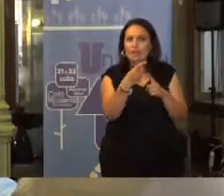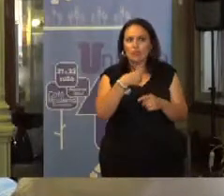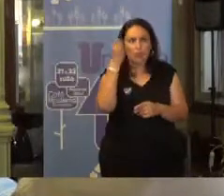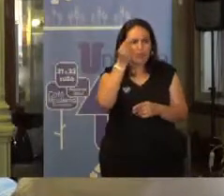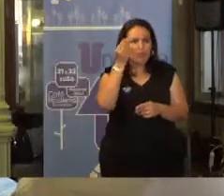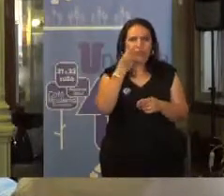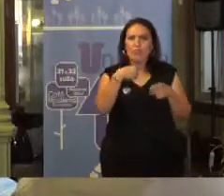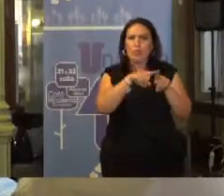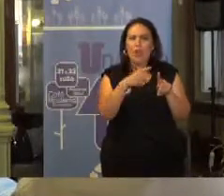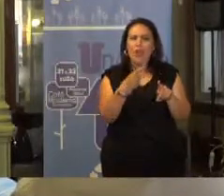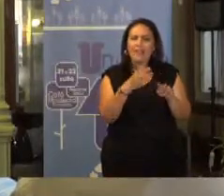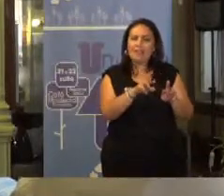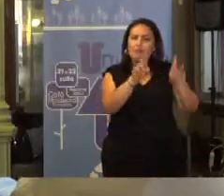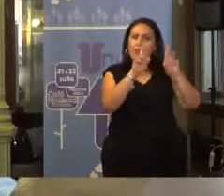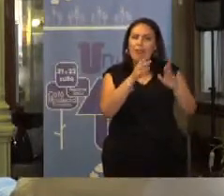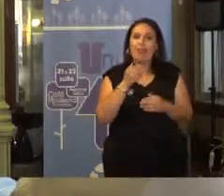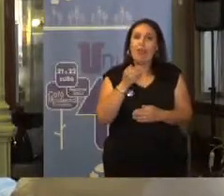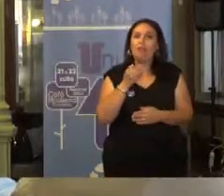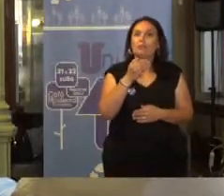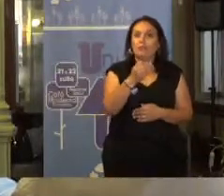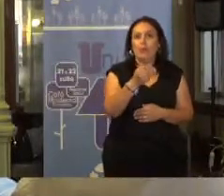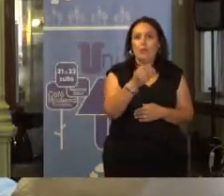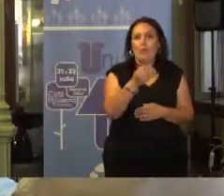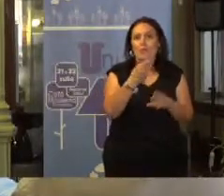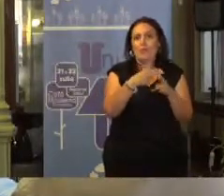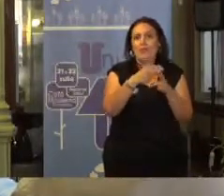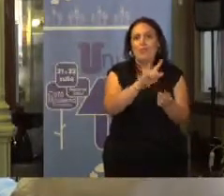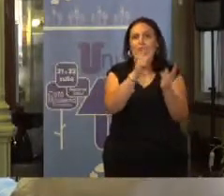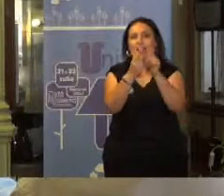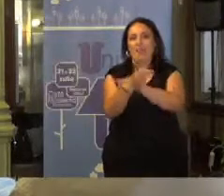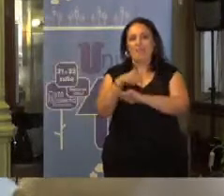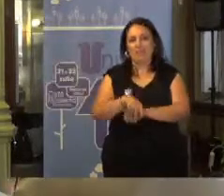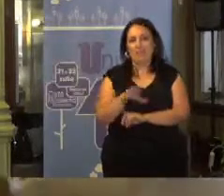vela máis de esperanza para ese cambio político no noso país.